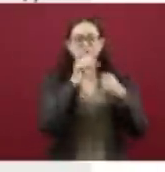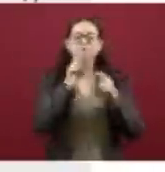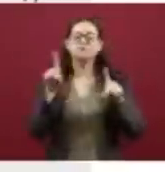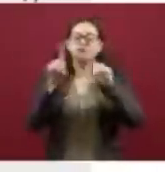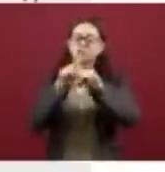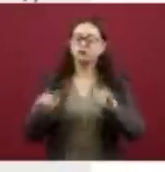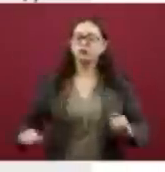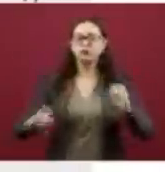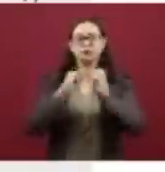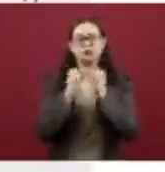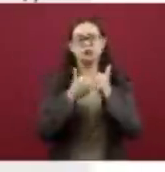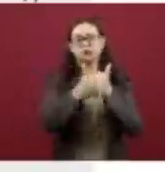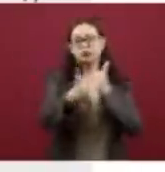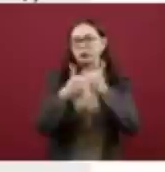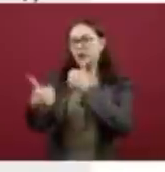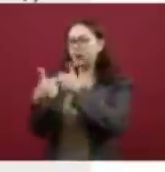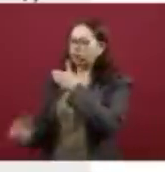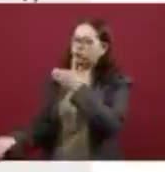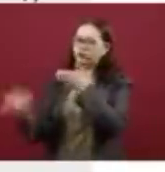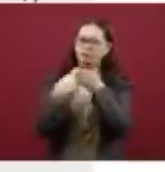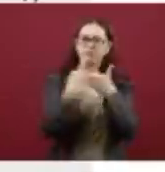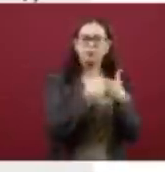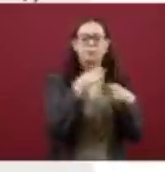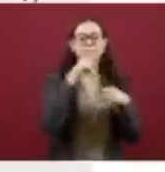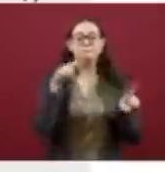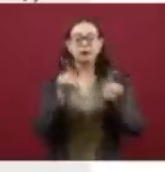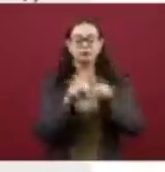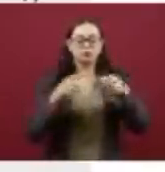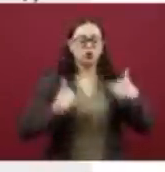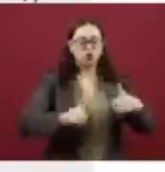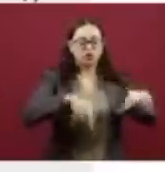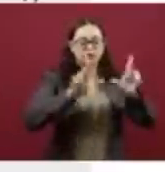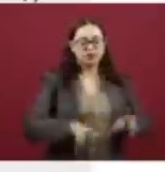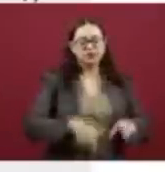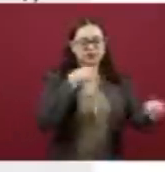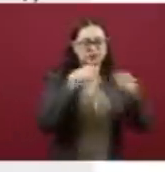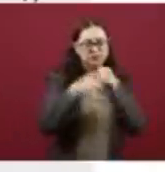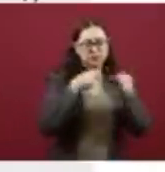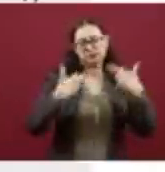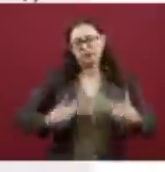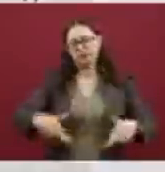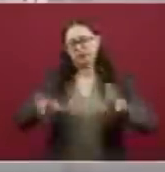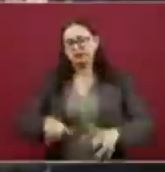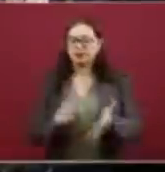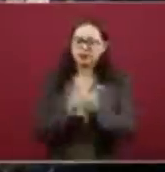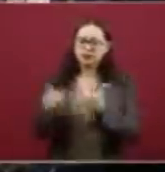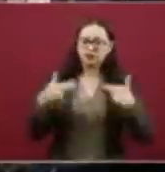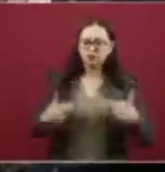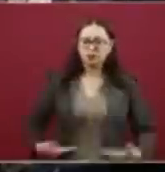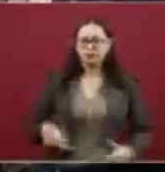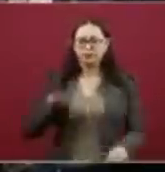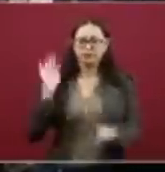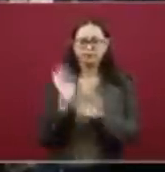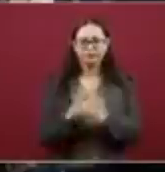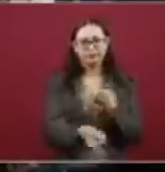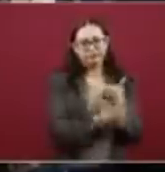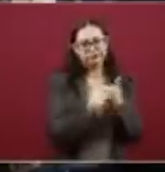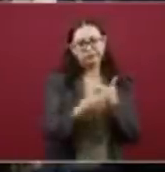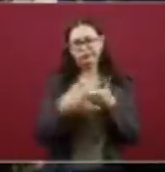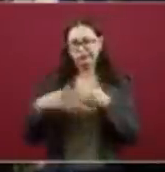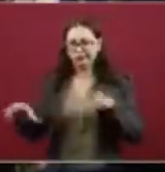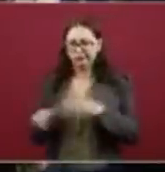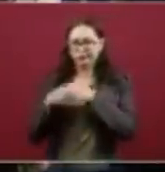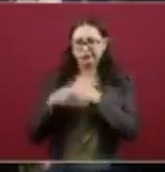y representantes de los propios periodistas y los defensores de los derechos humanos. Yo creo que esto es muy importante